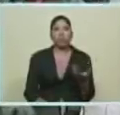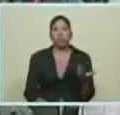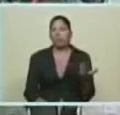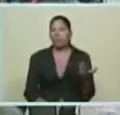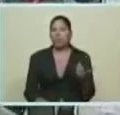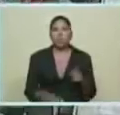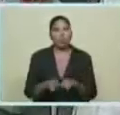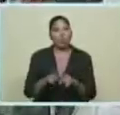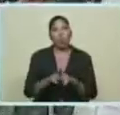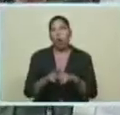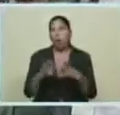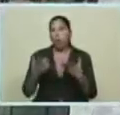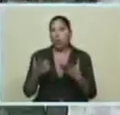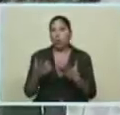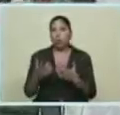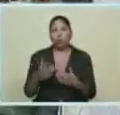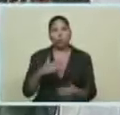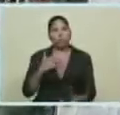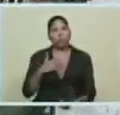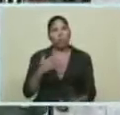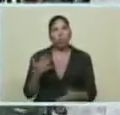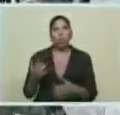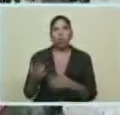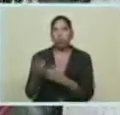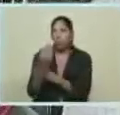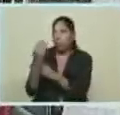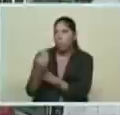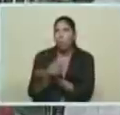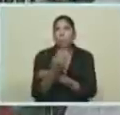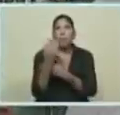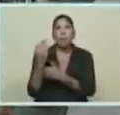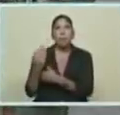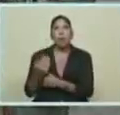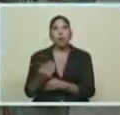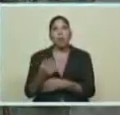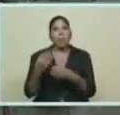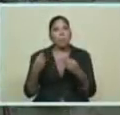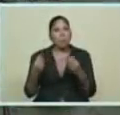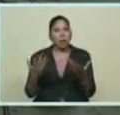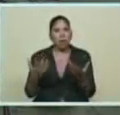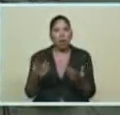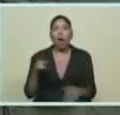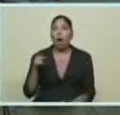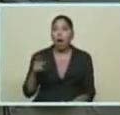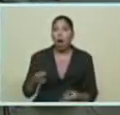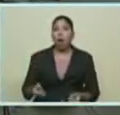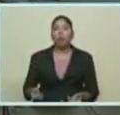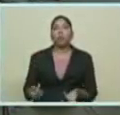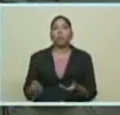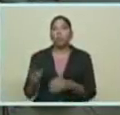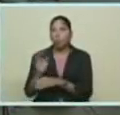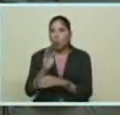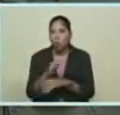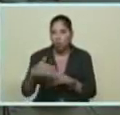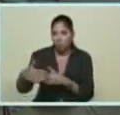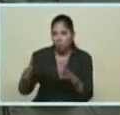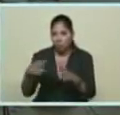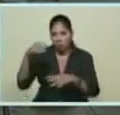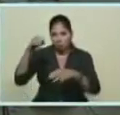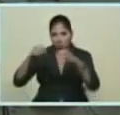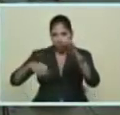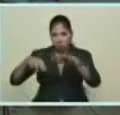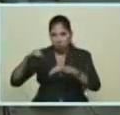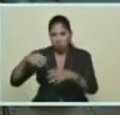pueblo venezolano para que el sistema electoral pueda desarrollarse con toda